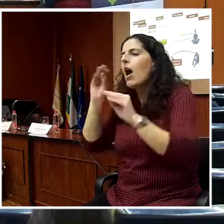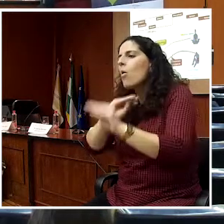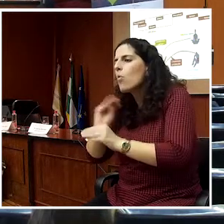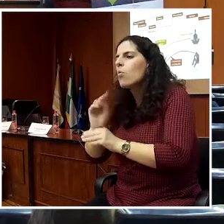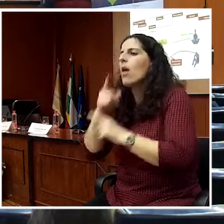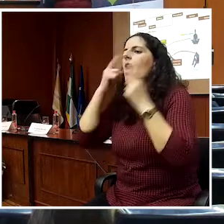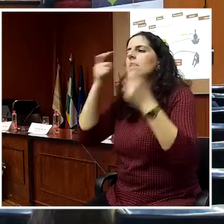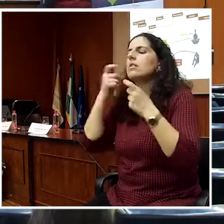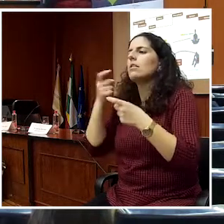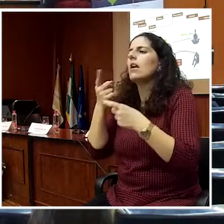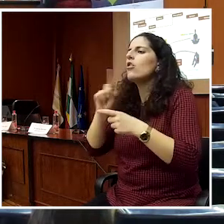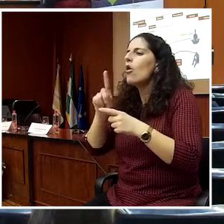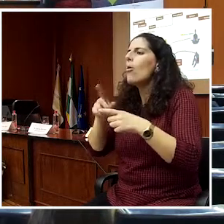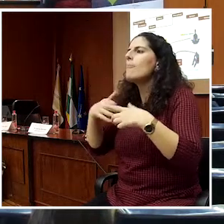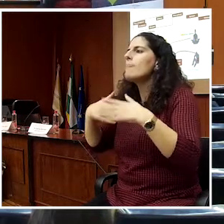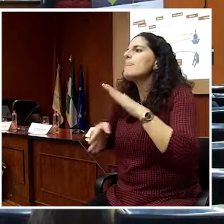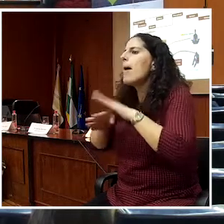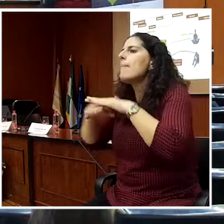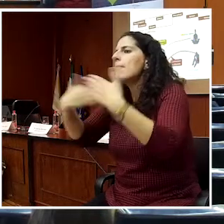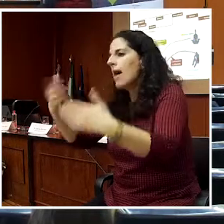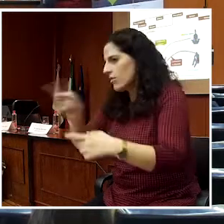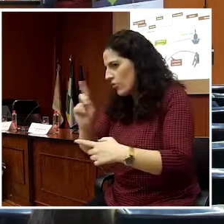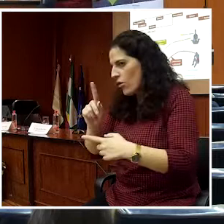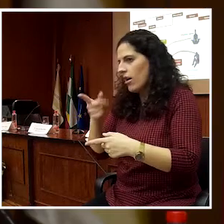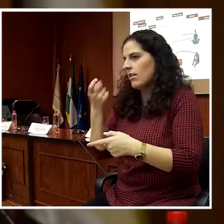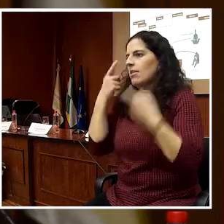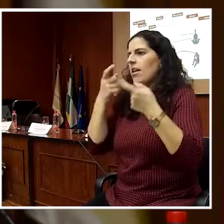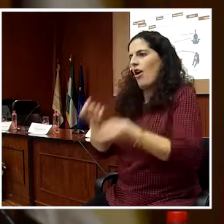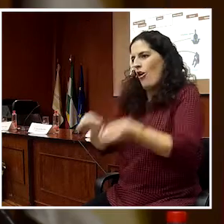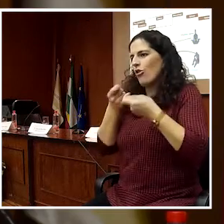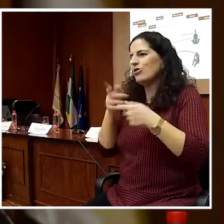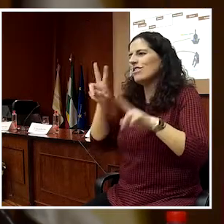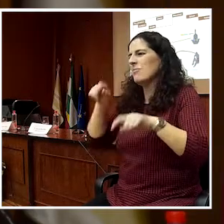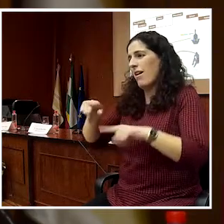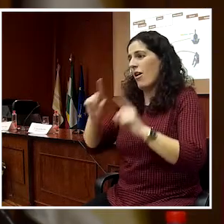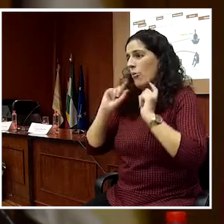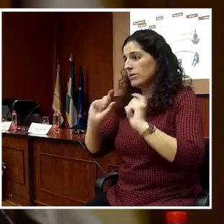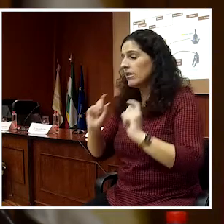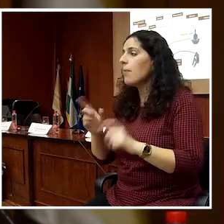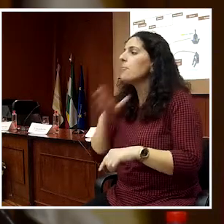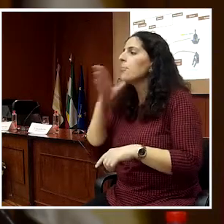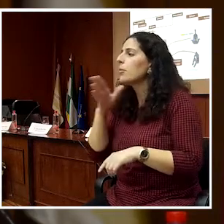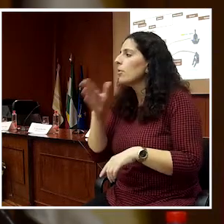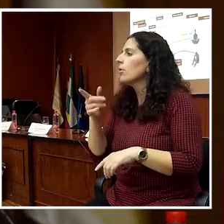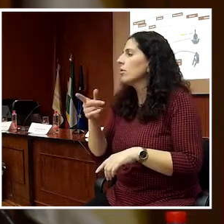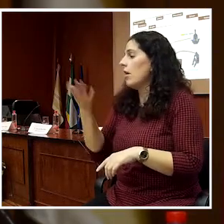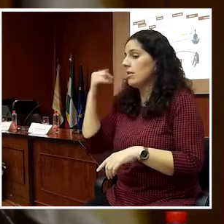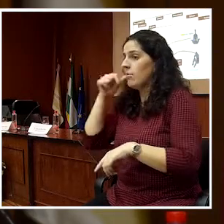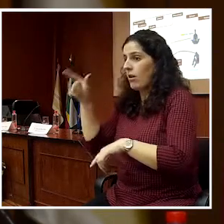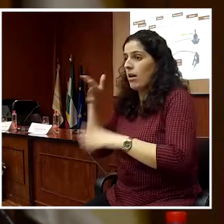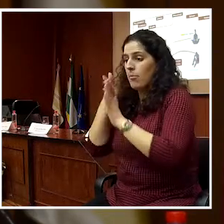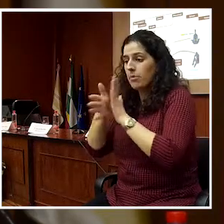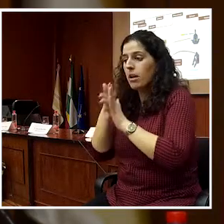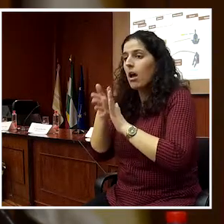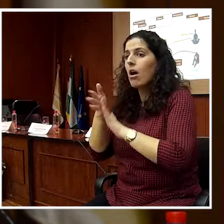intentar no avanzar en el desarrollo de algunas enfermedades como la obesidad, porque, como decía la doctora Gómez, todo